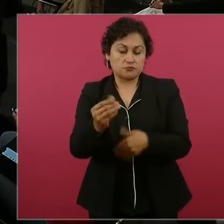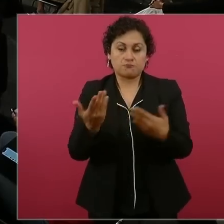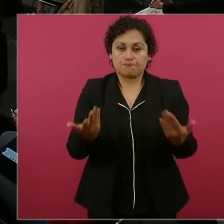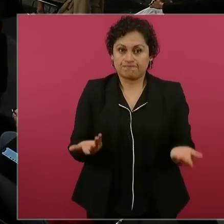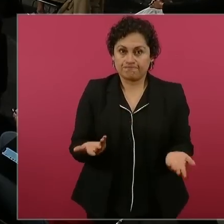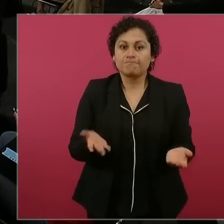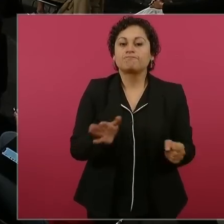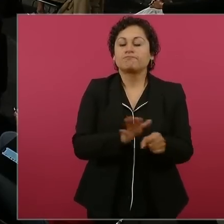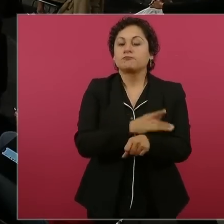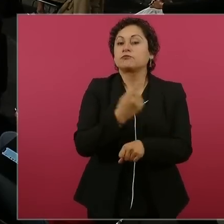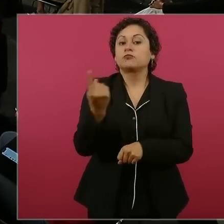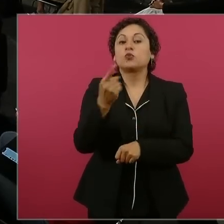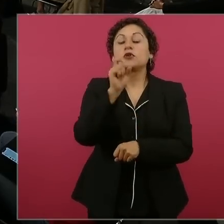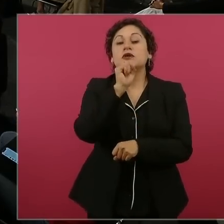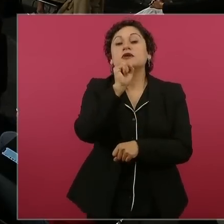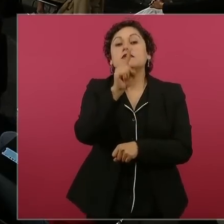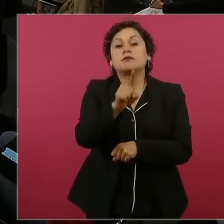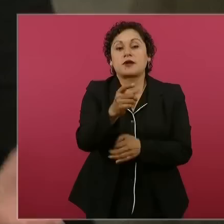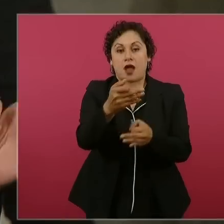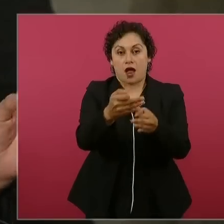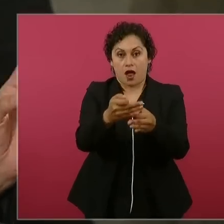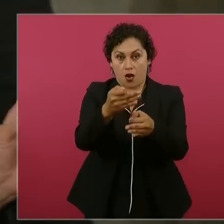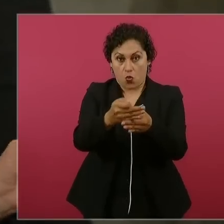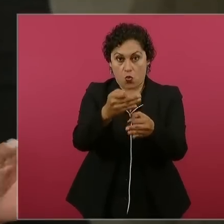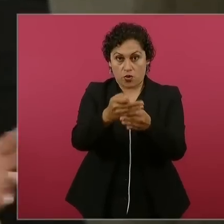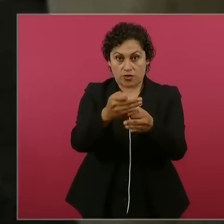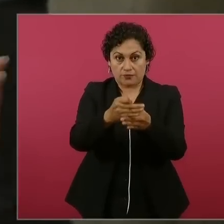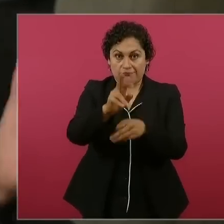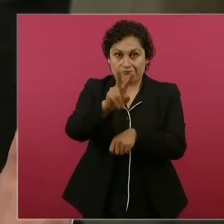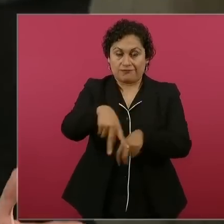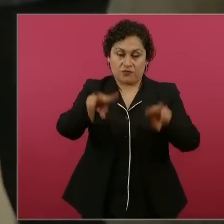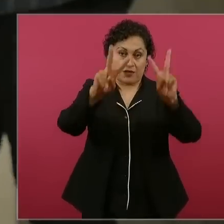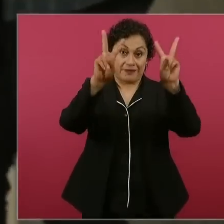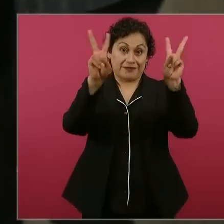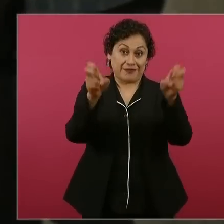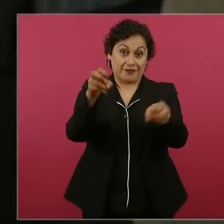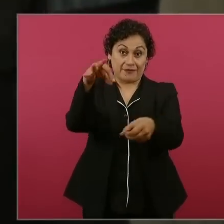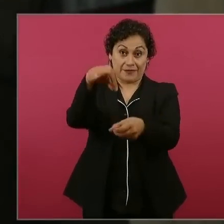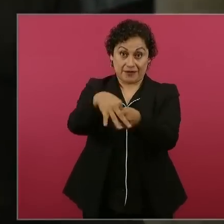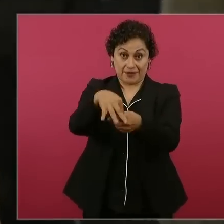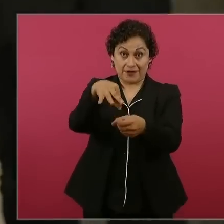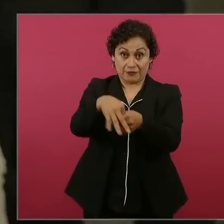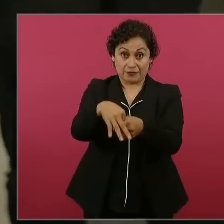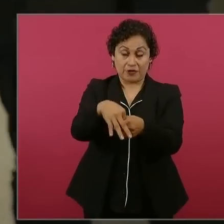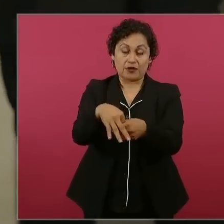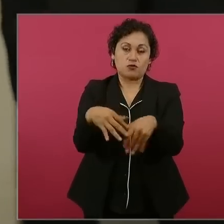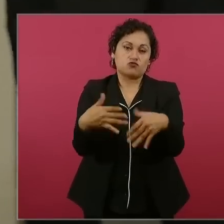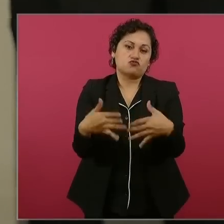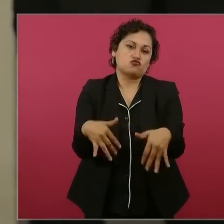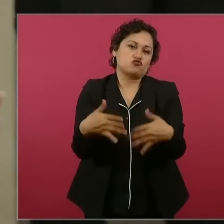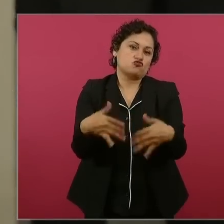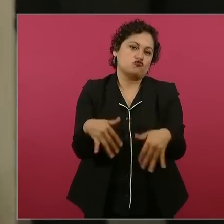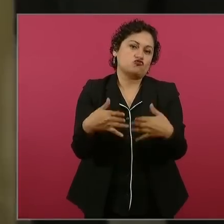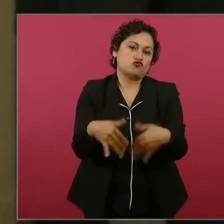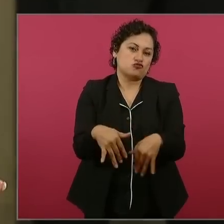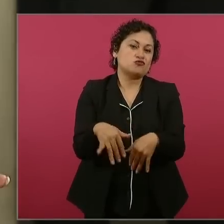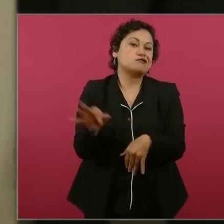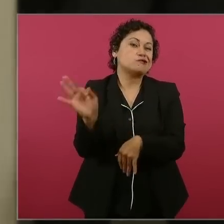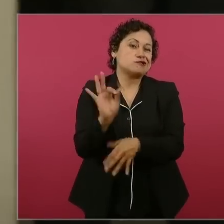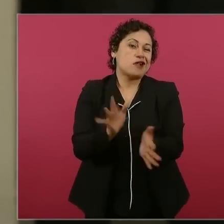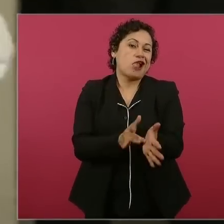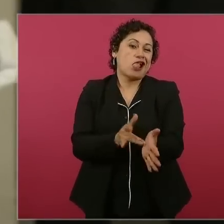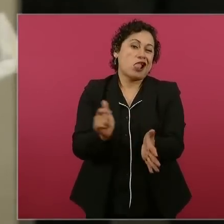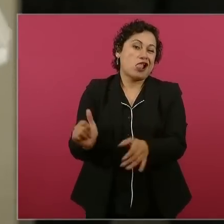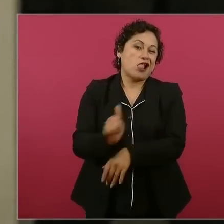en esta época, bueno, electoral, campaña, pues se puede también mucho utilizar